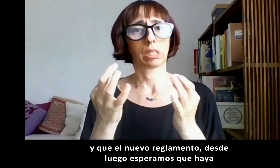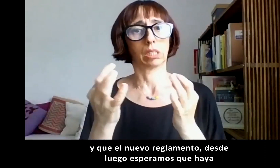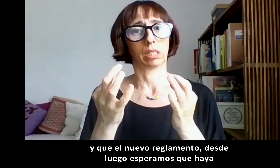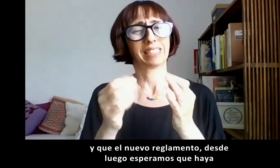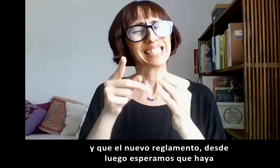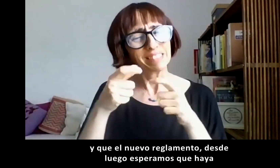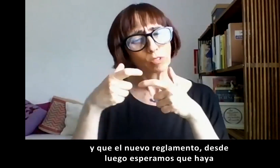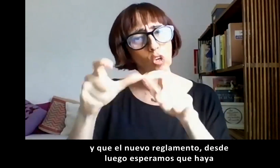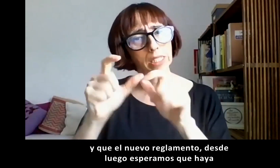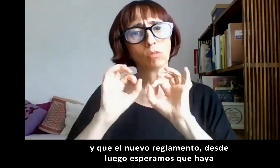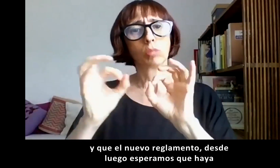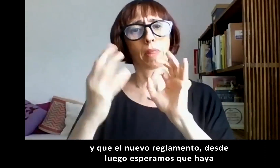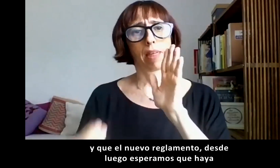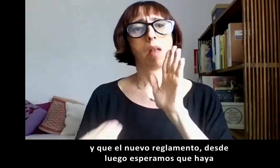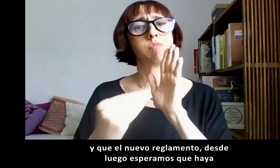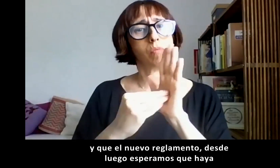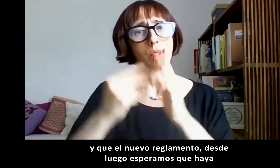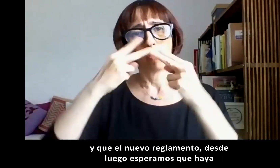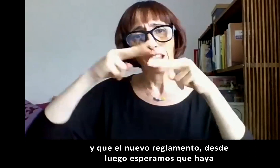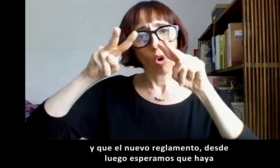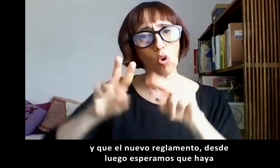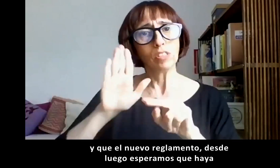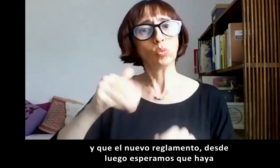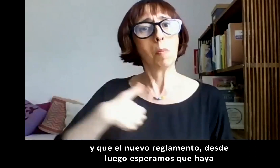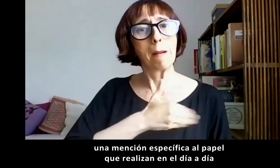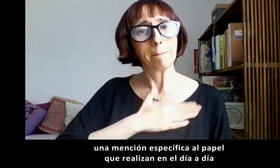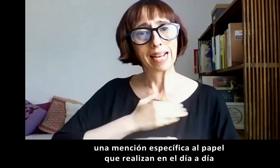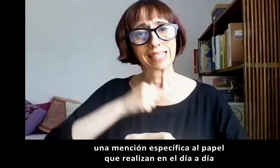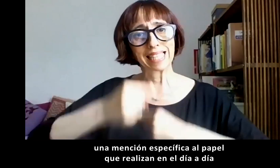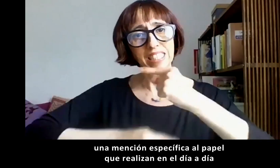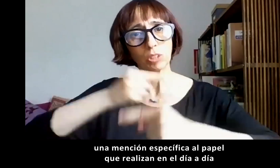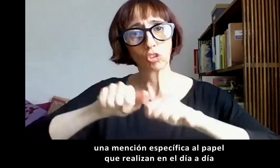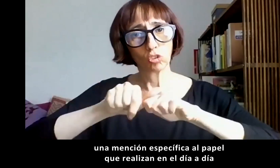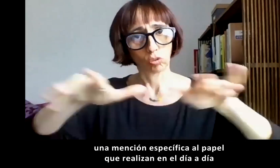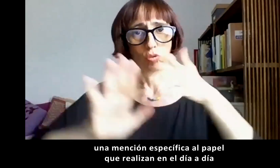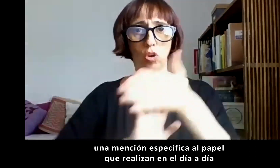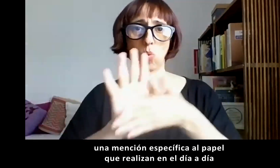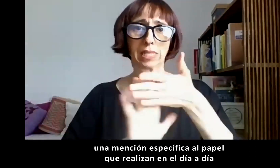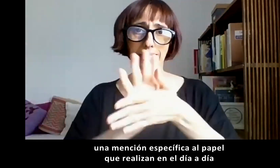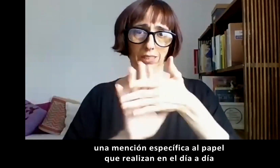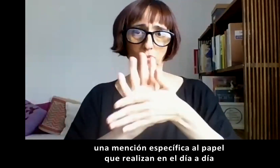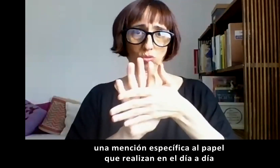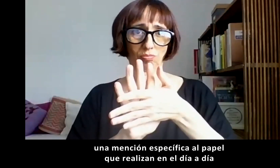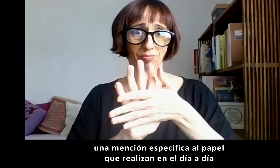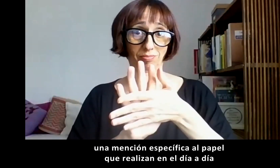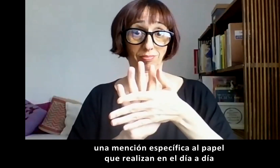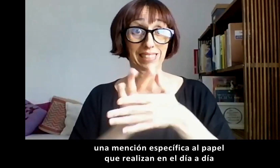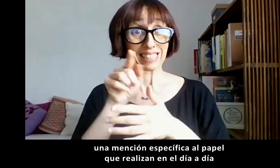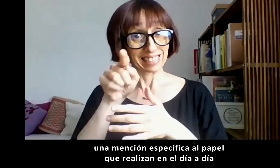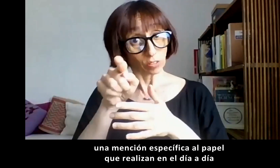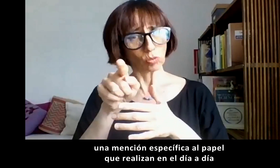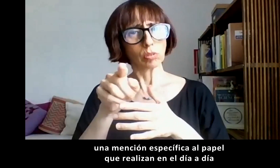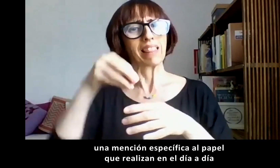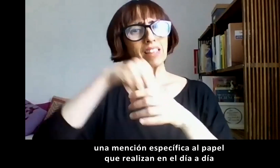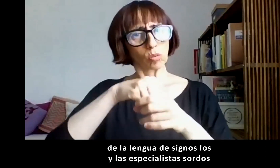y que el nuevo reglamento, desde luego esperamos que haya una mención específica al papel que desarrollan en el día a día de la